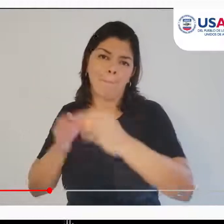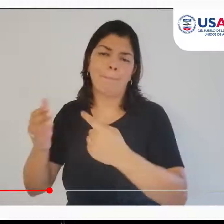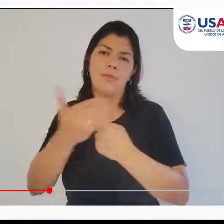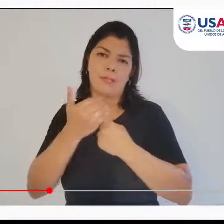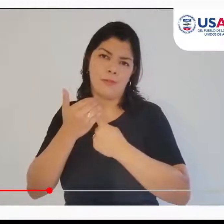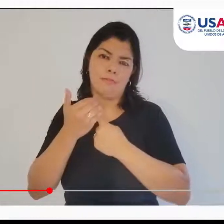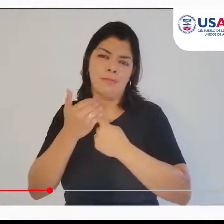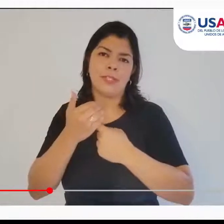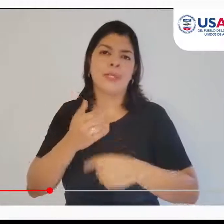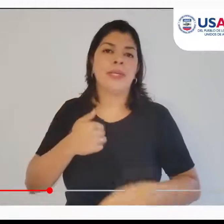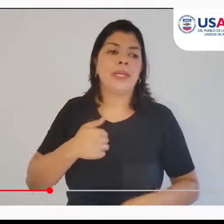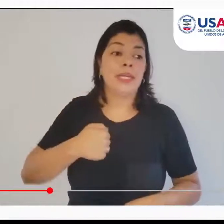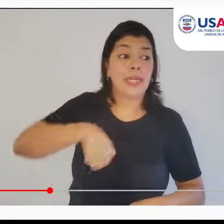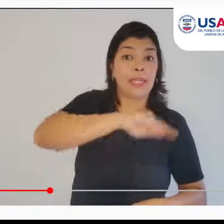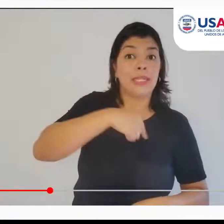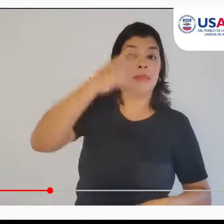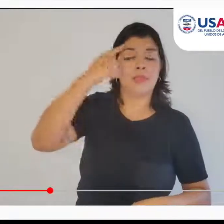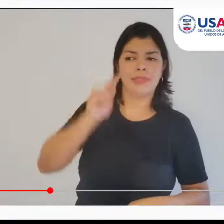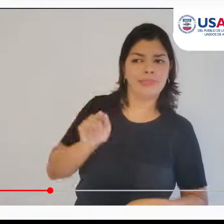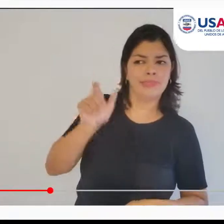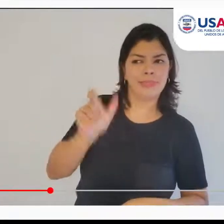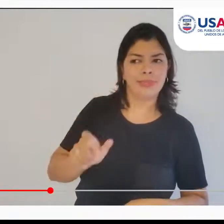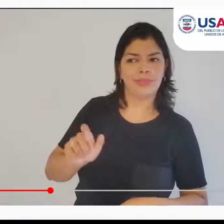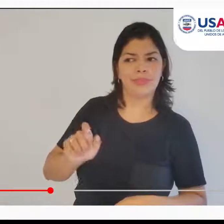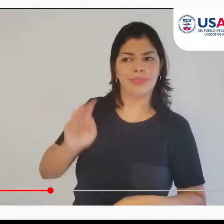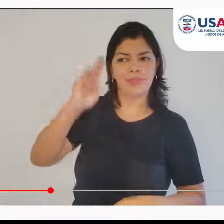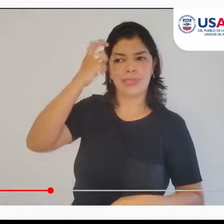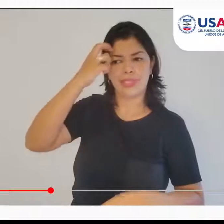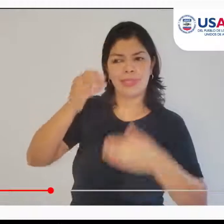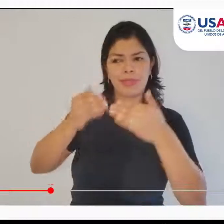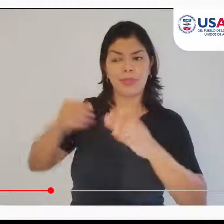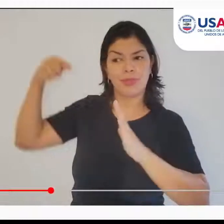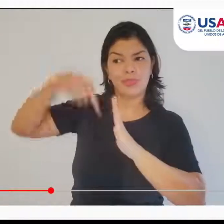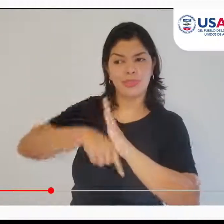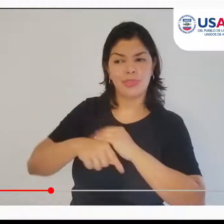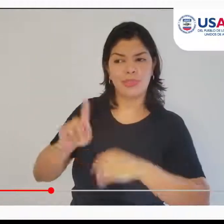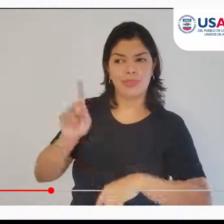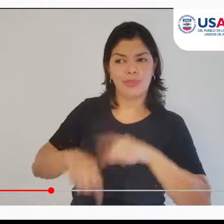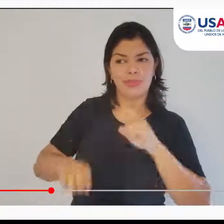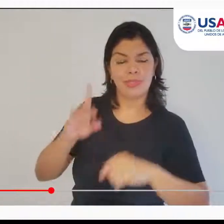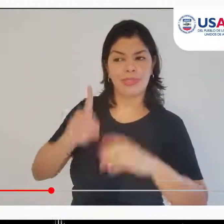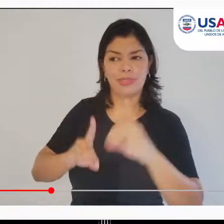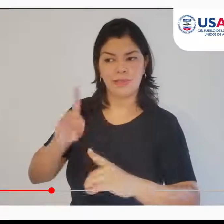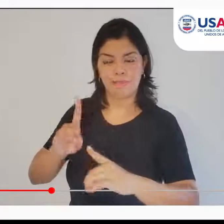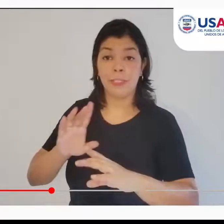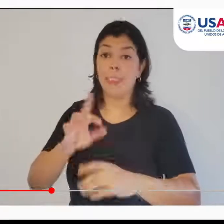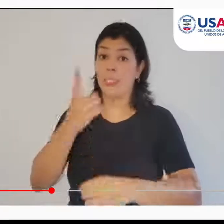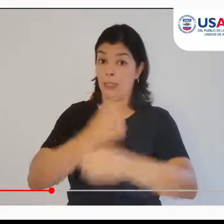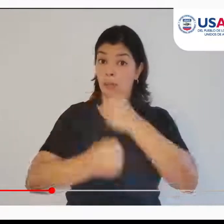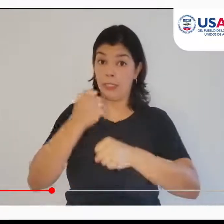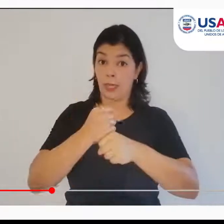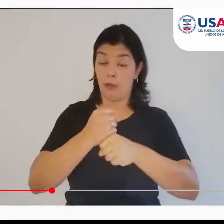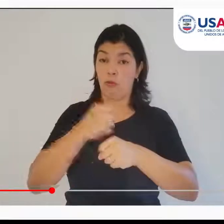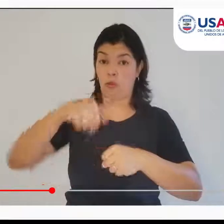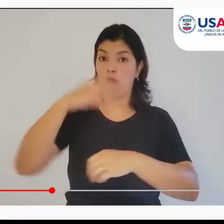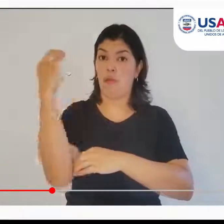no tenían capacidad para tomar decisiones. Hasta el año pasado en Colombia existía la figura de la interdicción judicial.